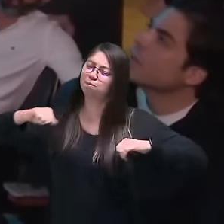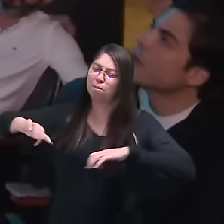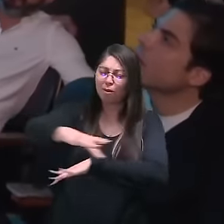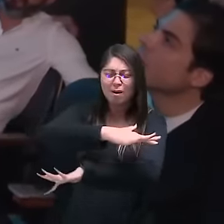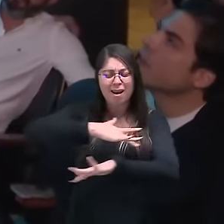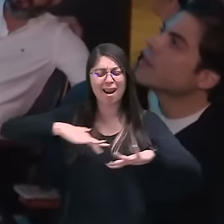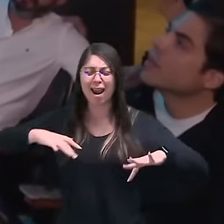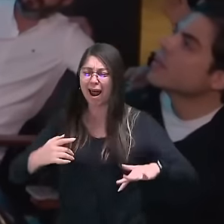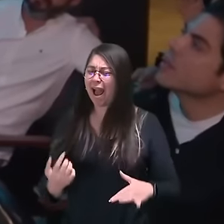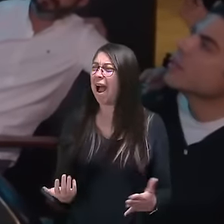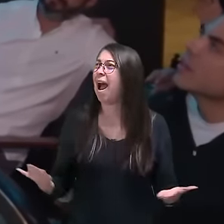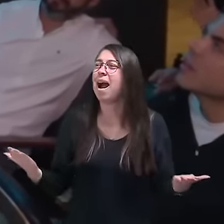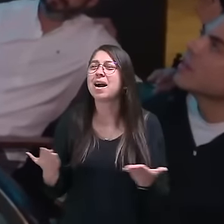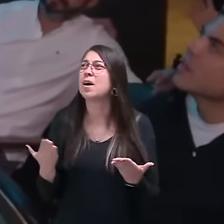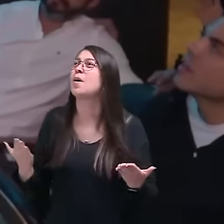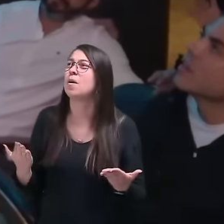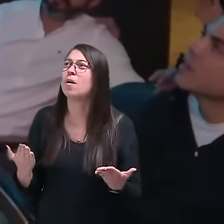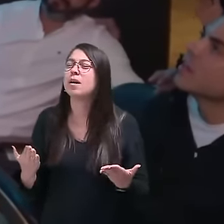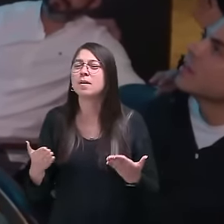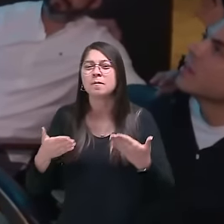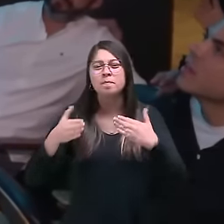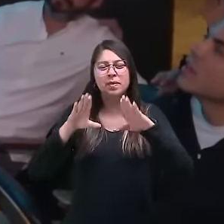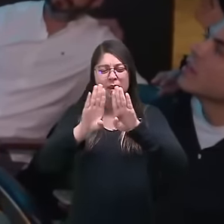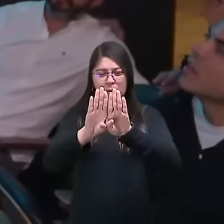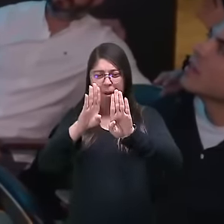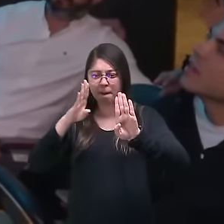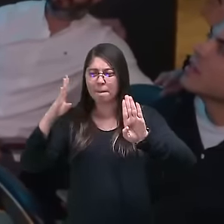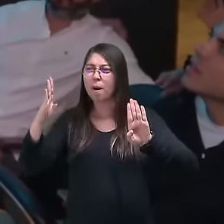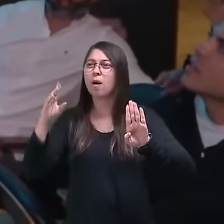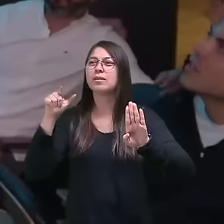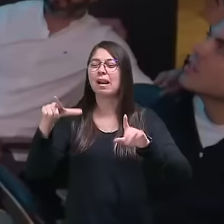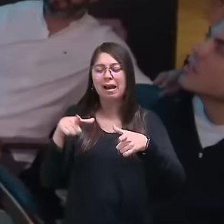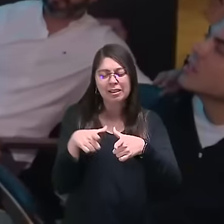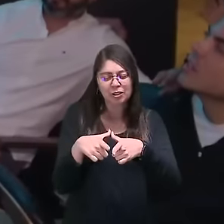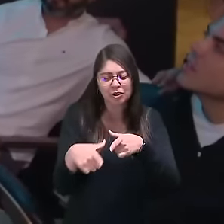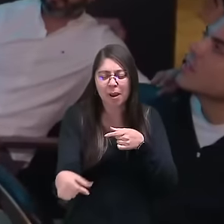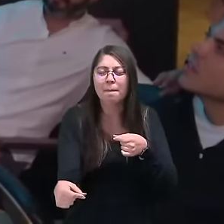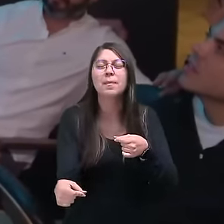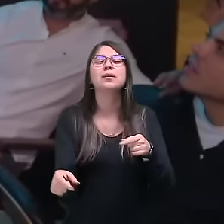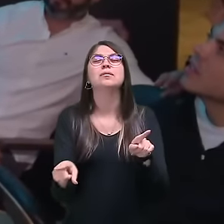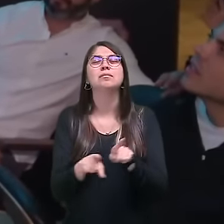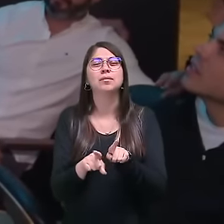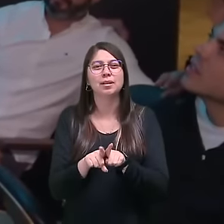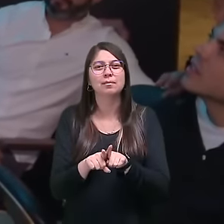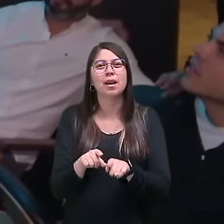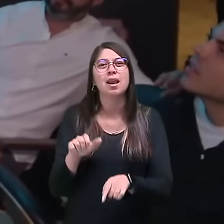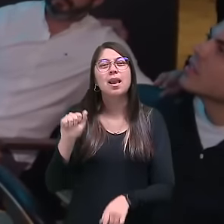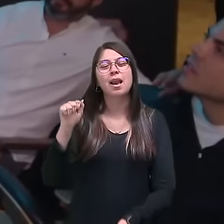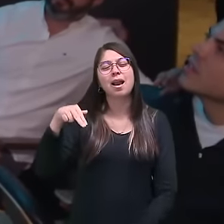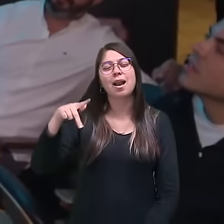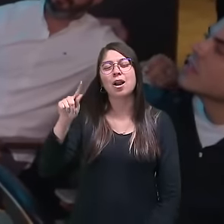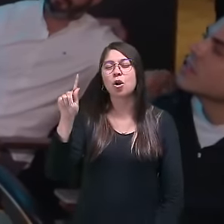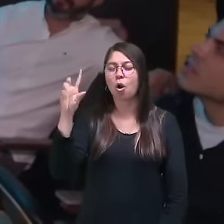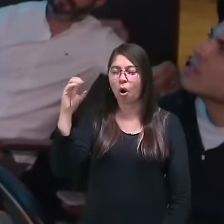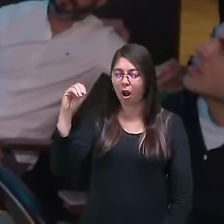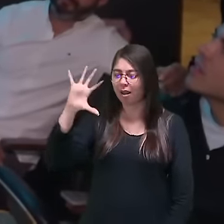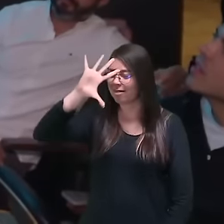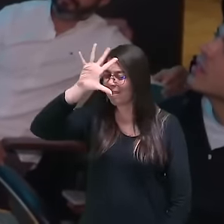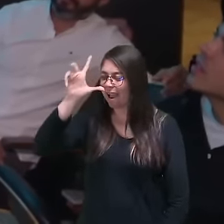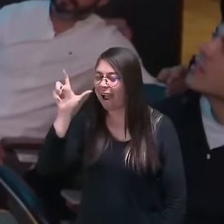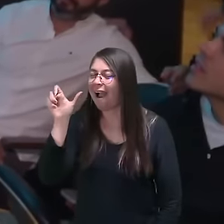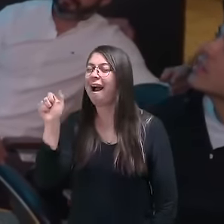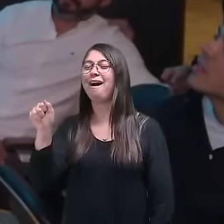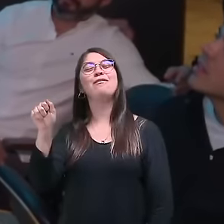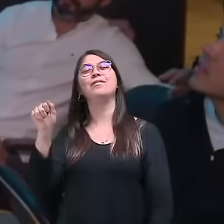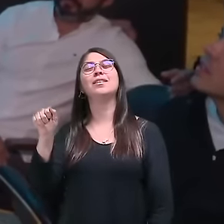antes. Dios está abriendo una puerta grande en Japón, Dios está abriendo una puerta grande en Angola, en Mozambique, Dios está abriendo